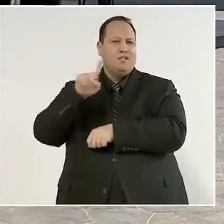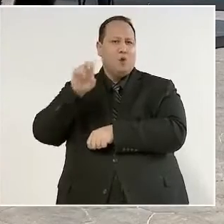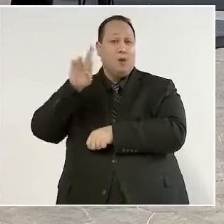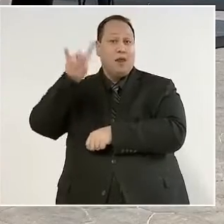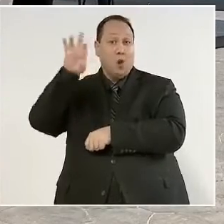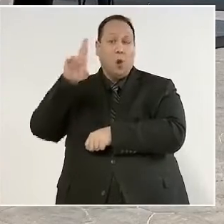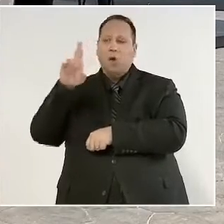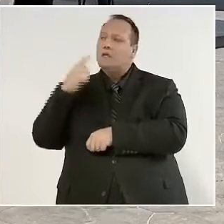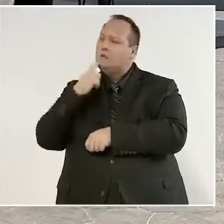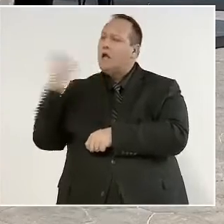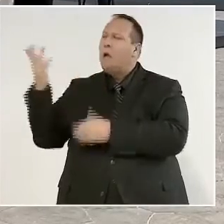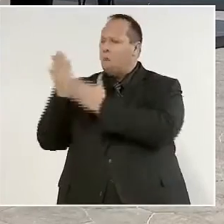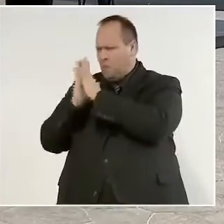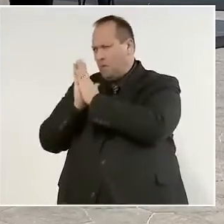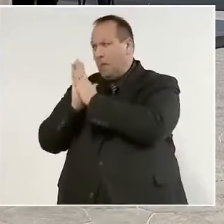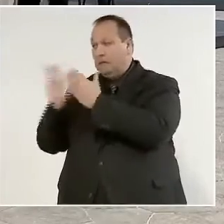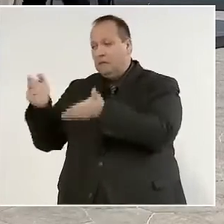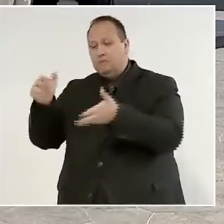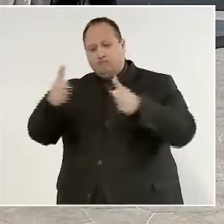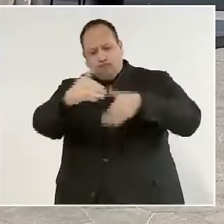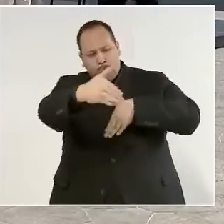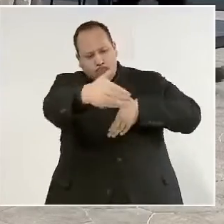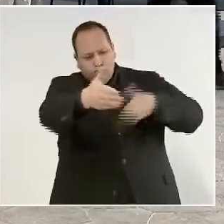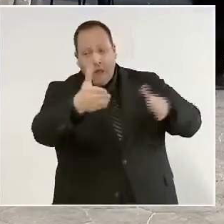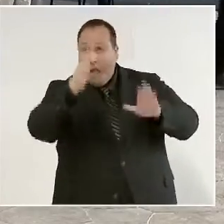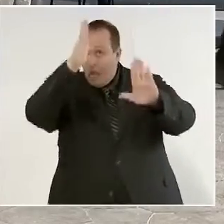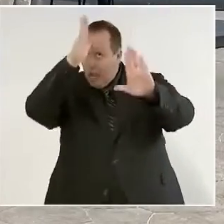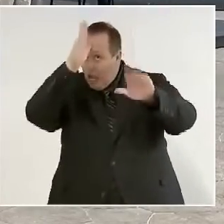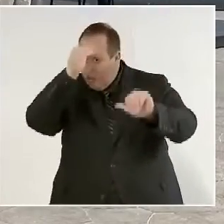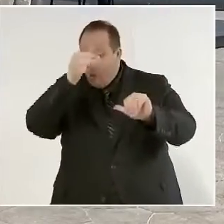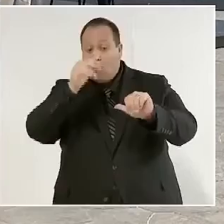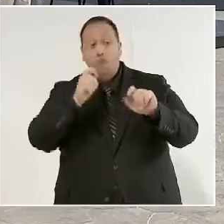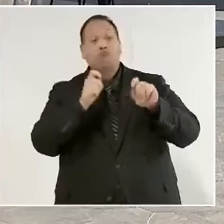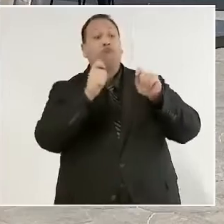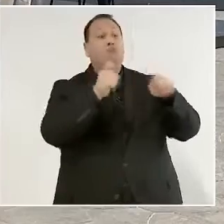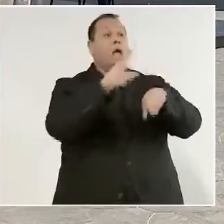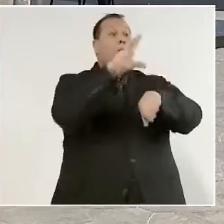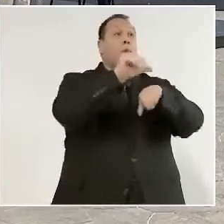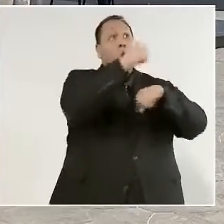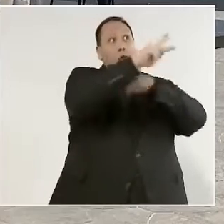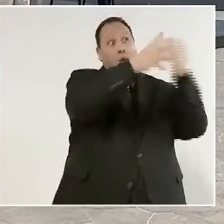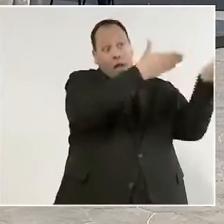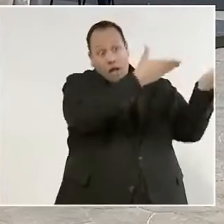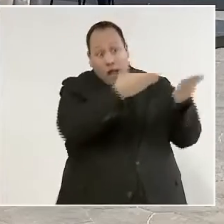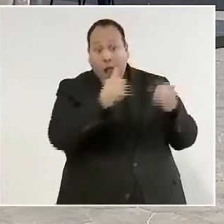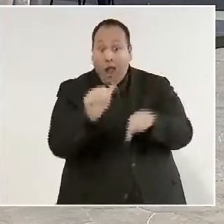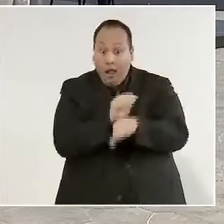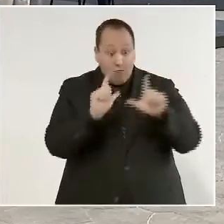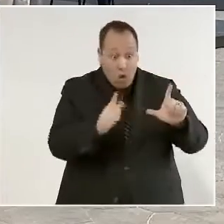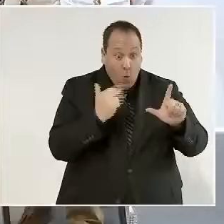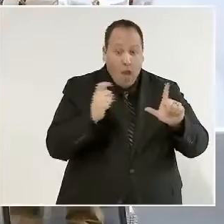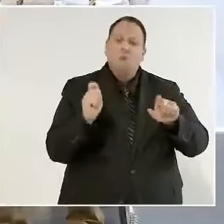firma en el acuerdo para regularización de vehículos usados de procedencia extranjera.